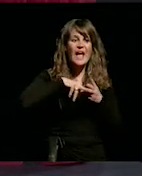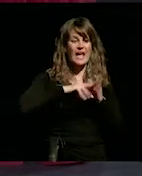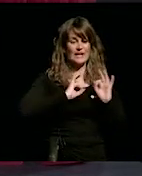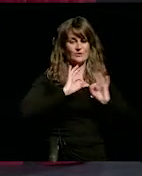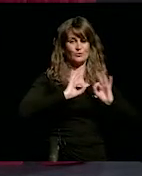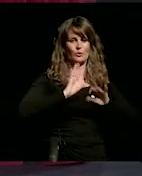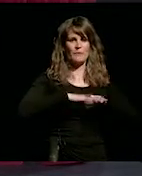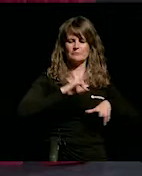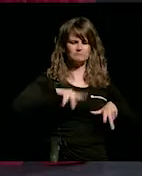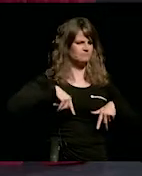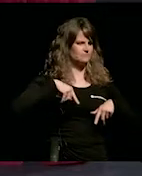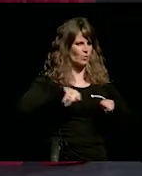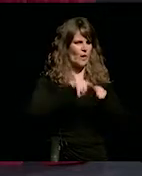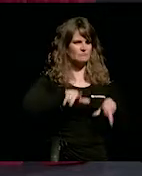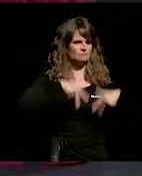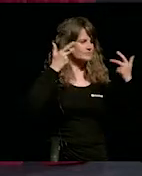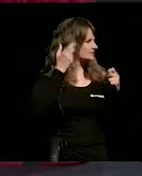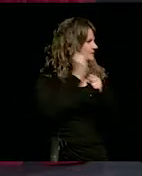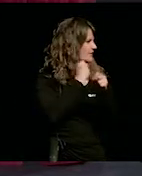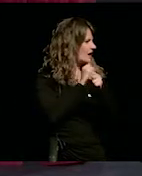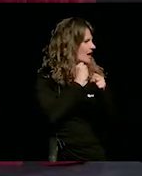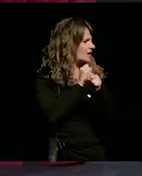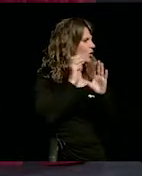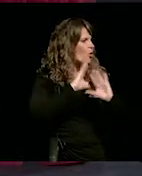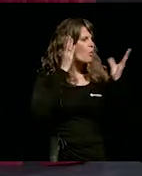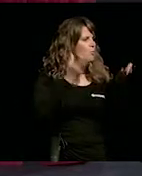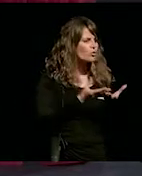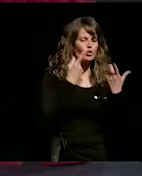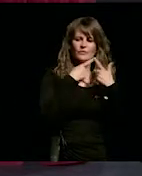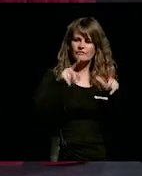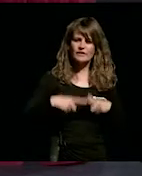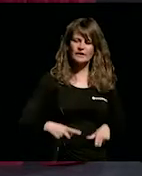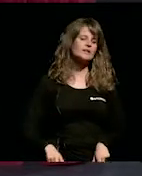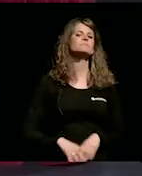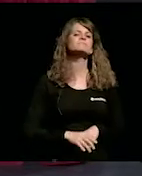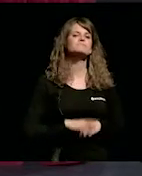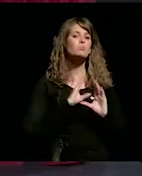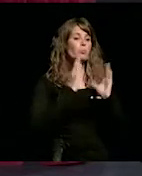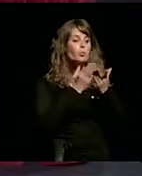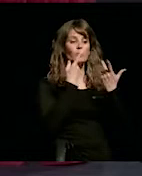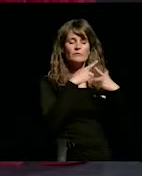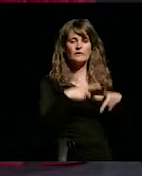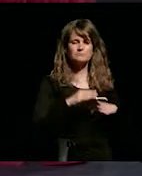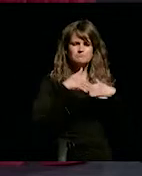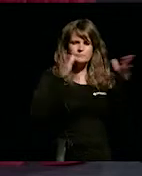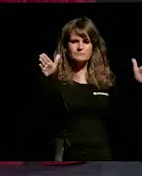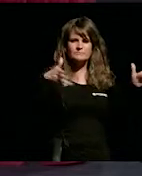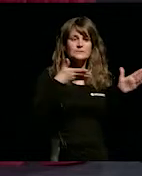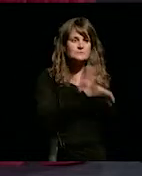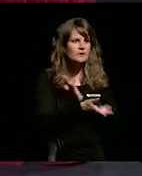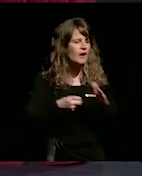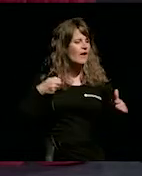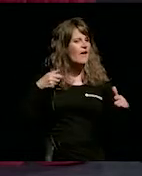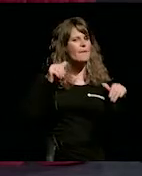dispuesto para trabajar. Se me abrió un mundo completamente distinto. Entré de lleno en ese